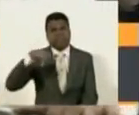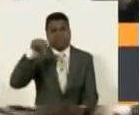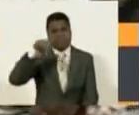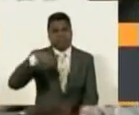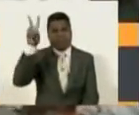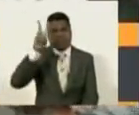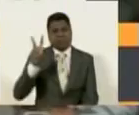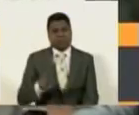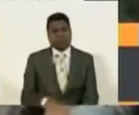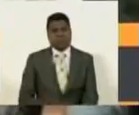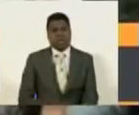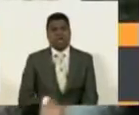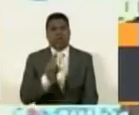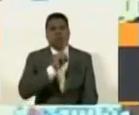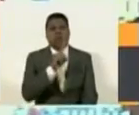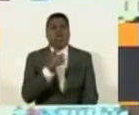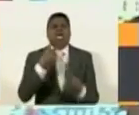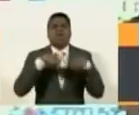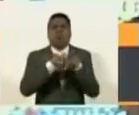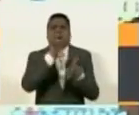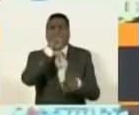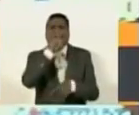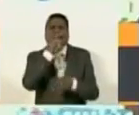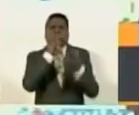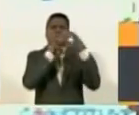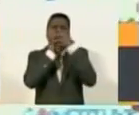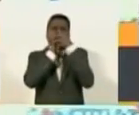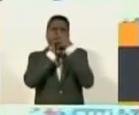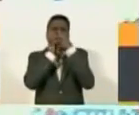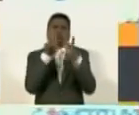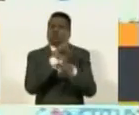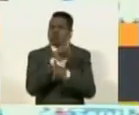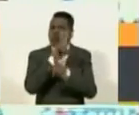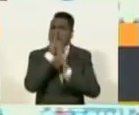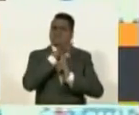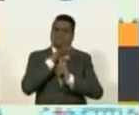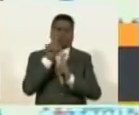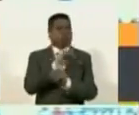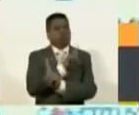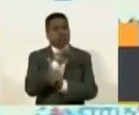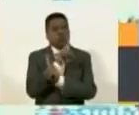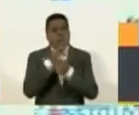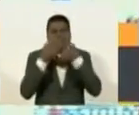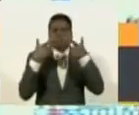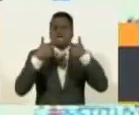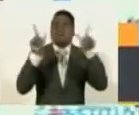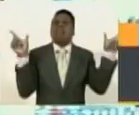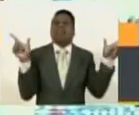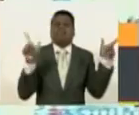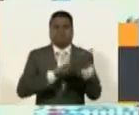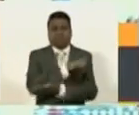bozal por la fuerza de los grupos financieros que tenía allí, que dirigía Luis Michelena.